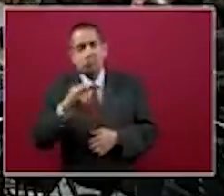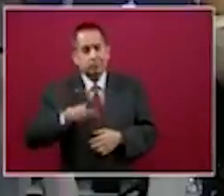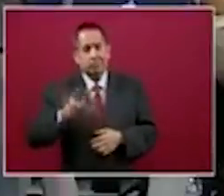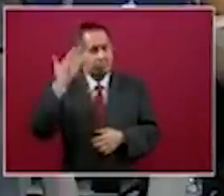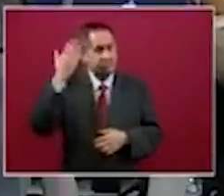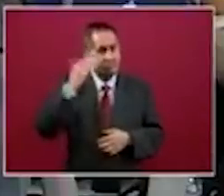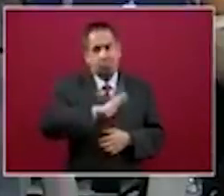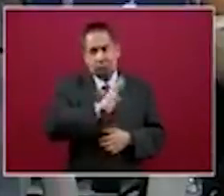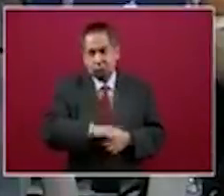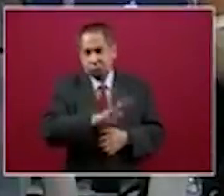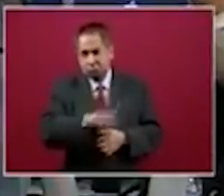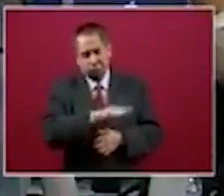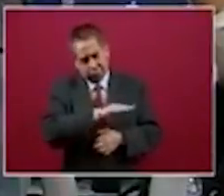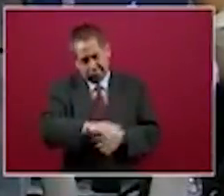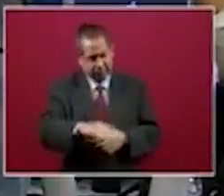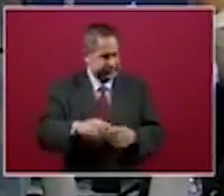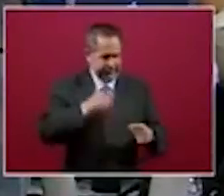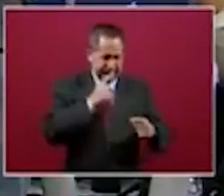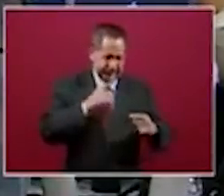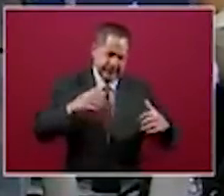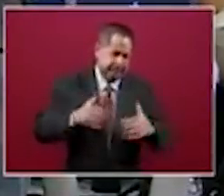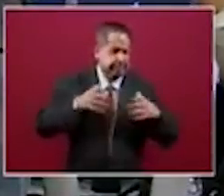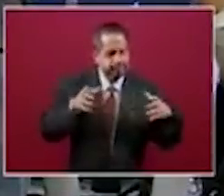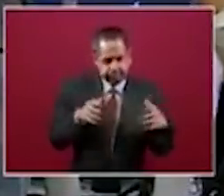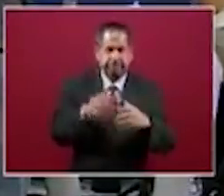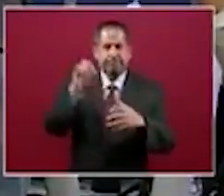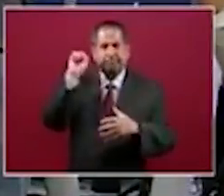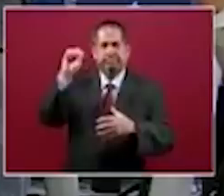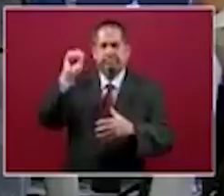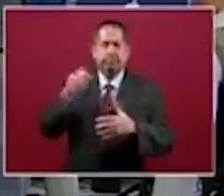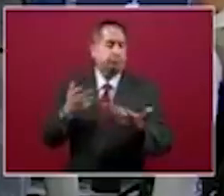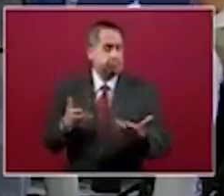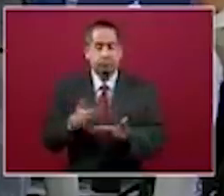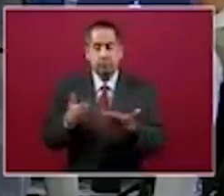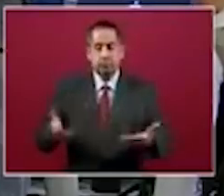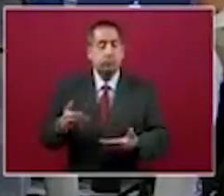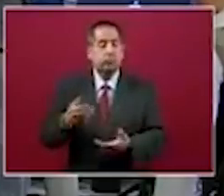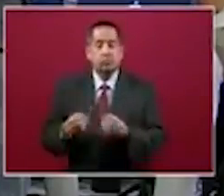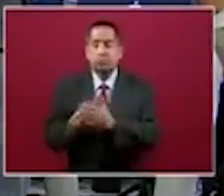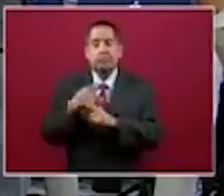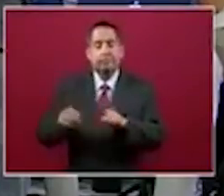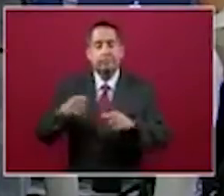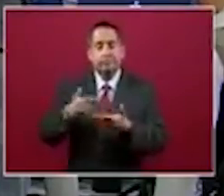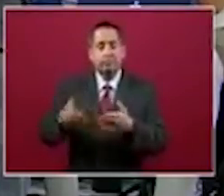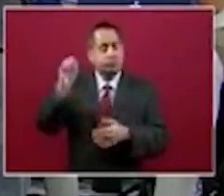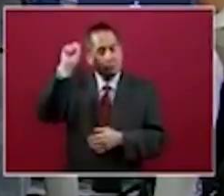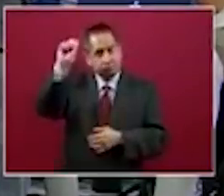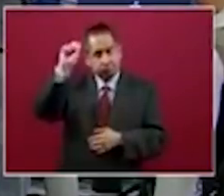porque se costaron vidas consolidar los sindicatos. Sin embargo, hoy en día los sindicatos en México